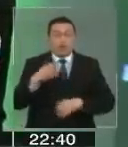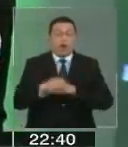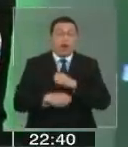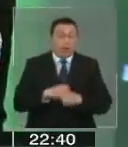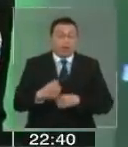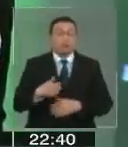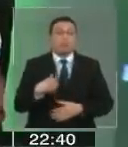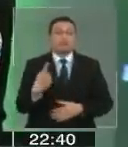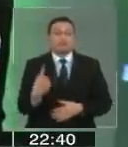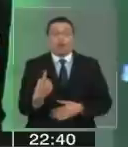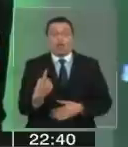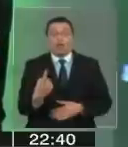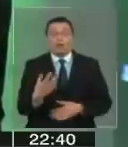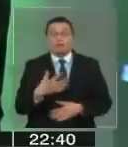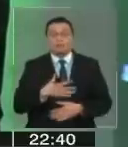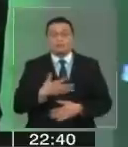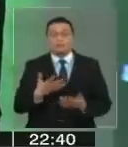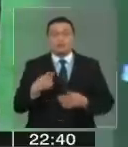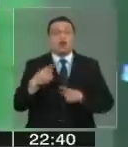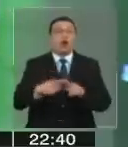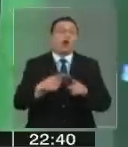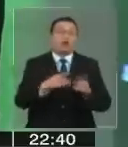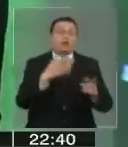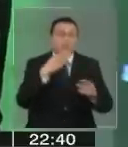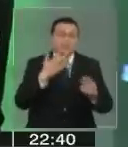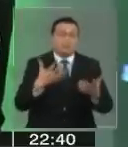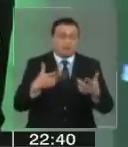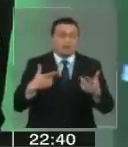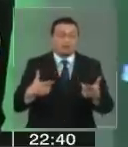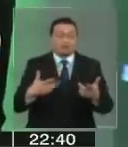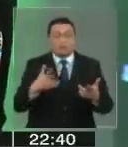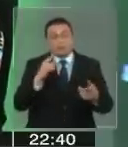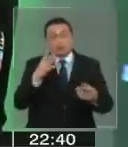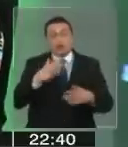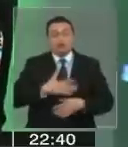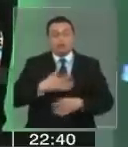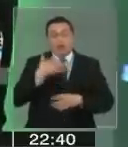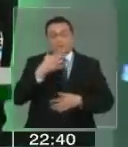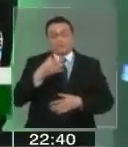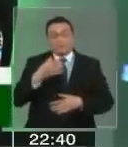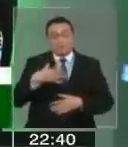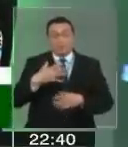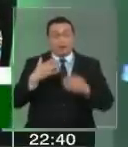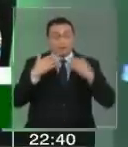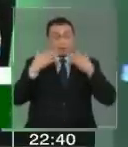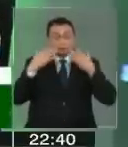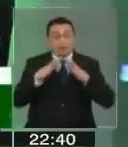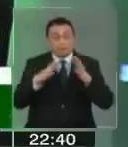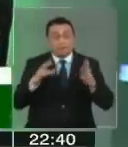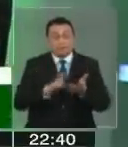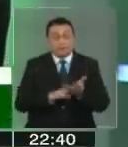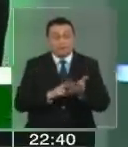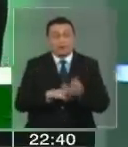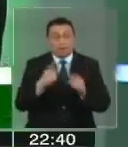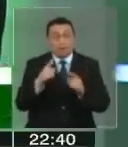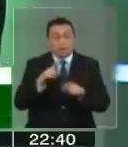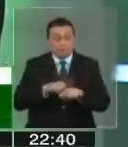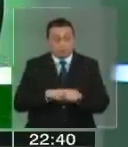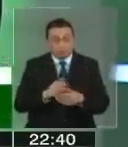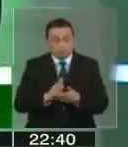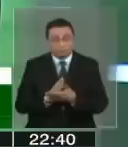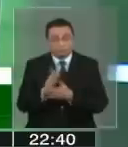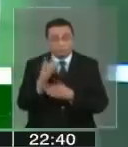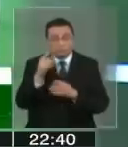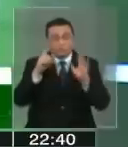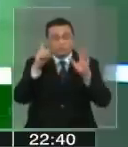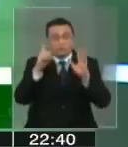sola. Digo yo sobre todo, a lo mejor para los demás también soy su autorreferente, pero era emocionante en realidad el minuto en que empezaron a